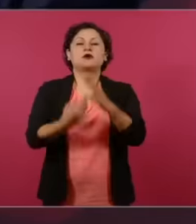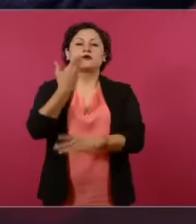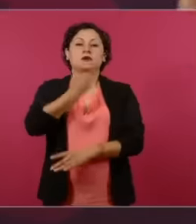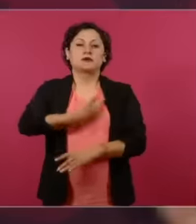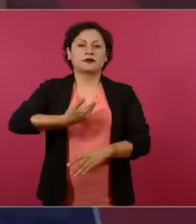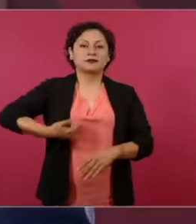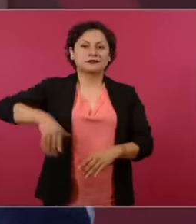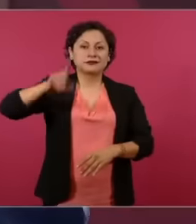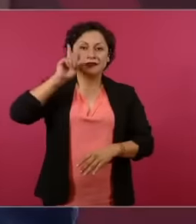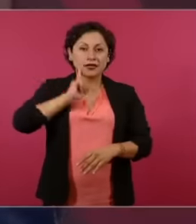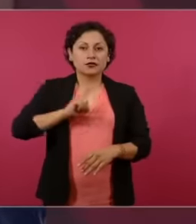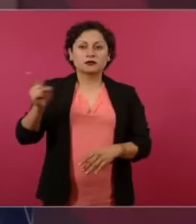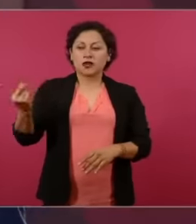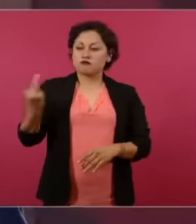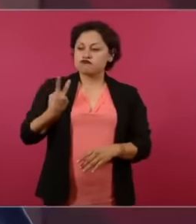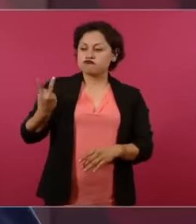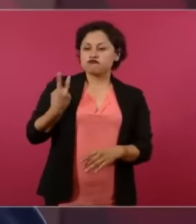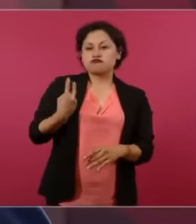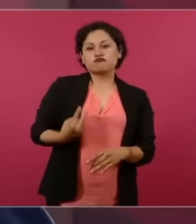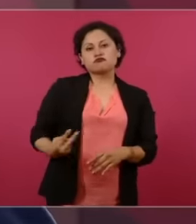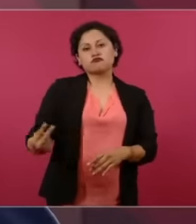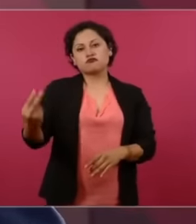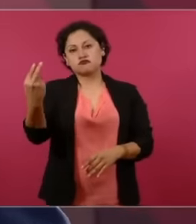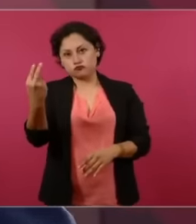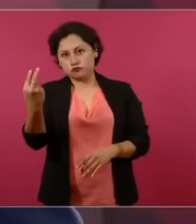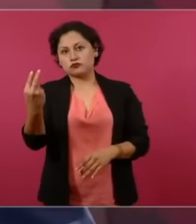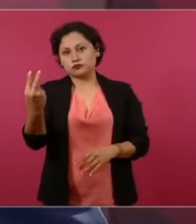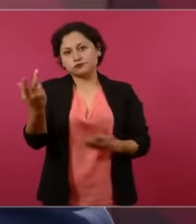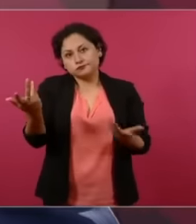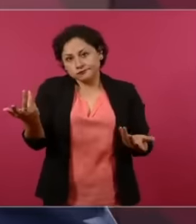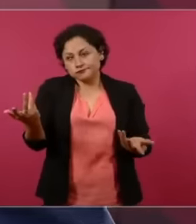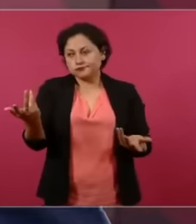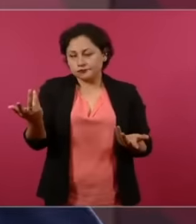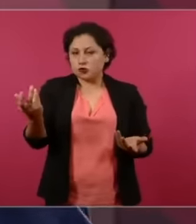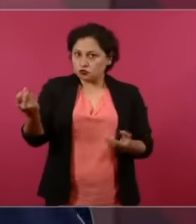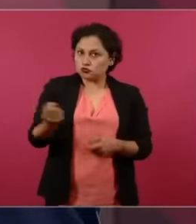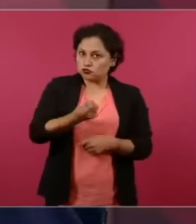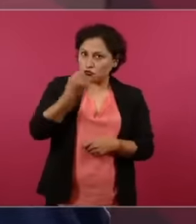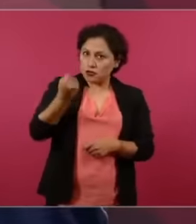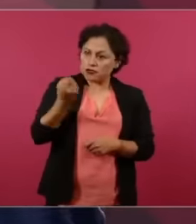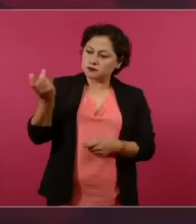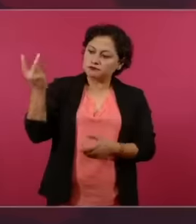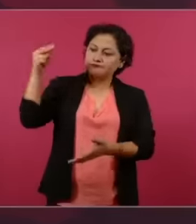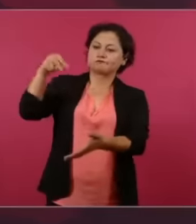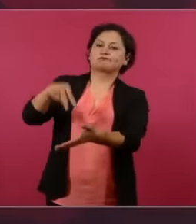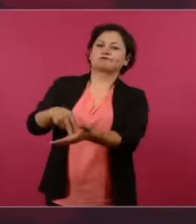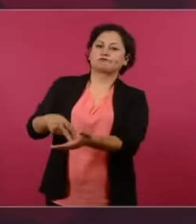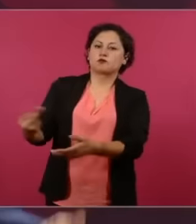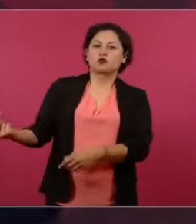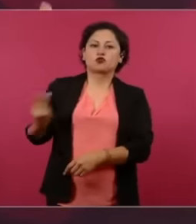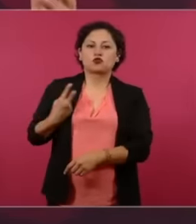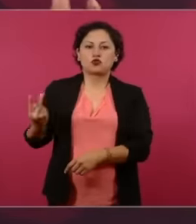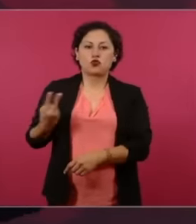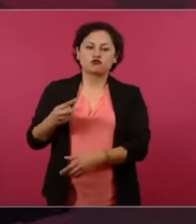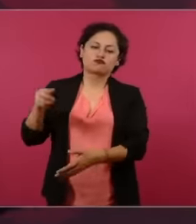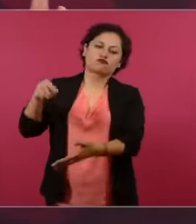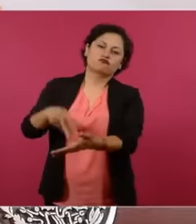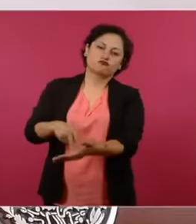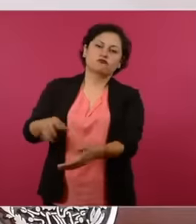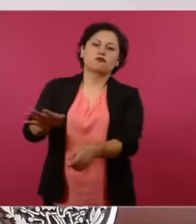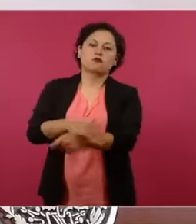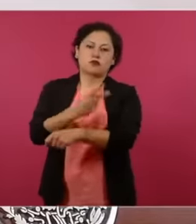pues también va a estar ahí, y es muy importante porque si